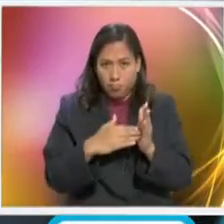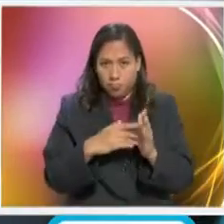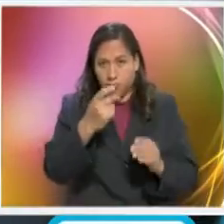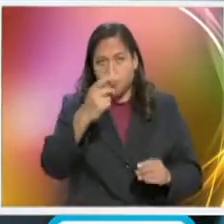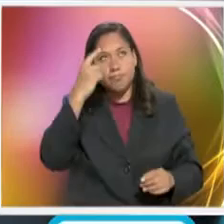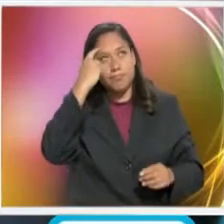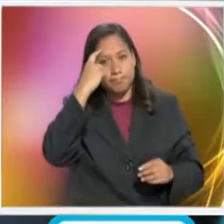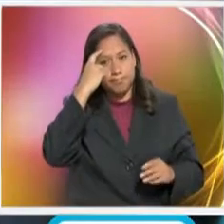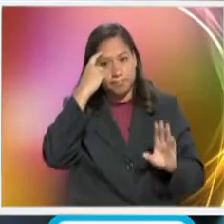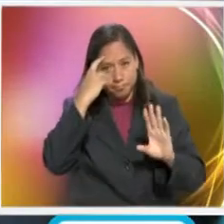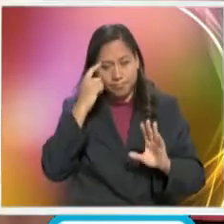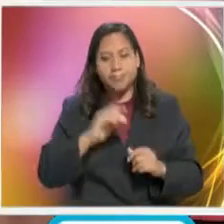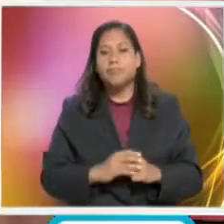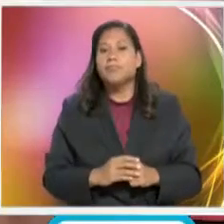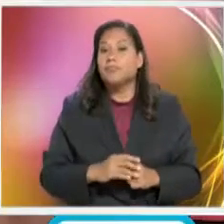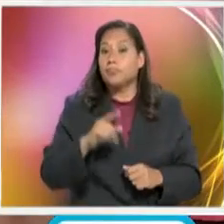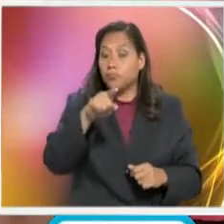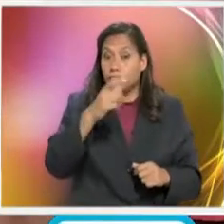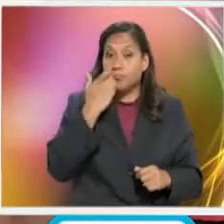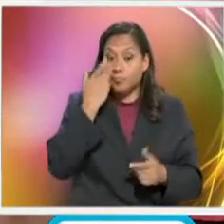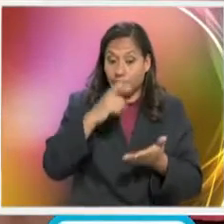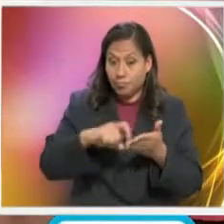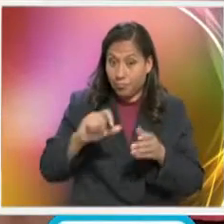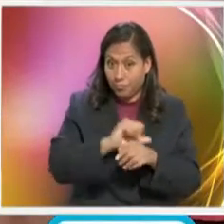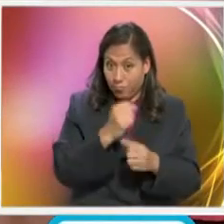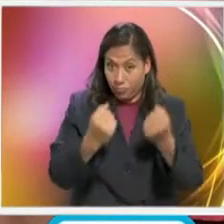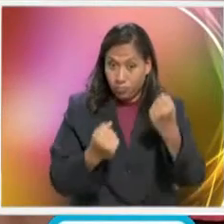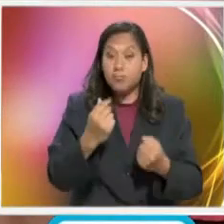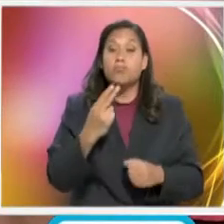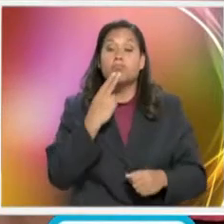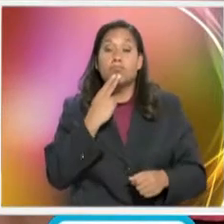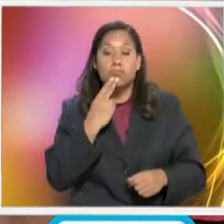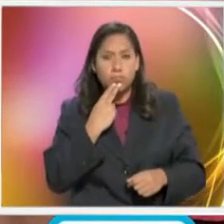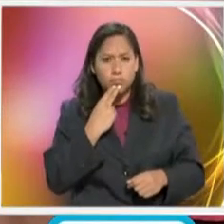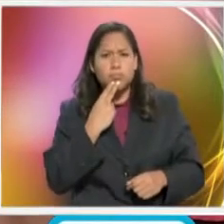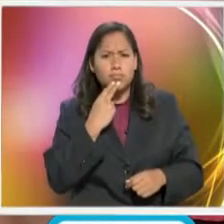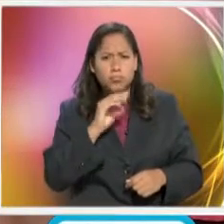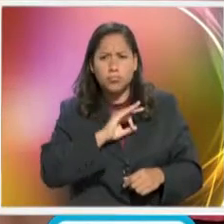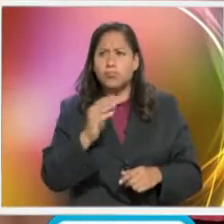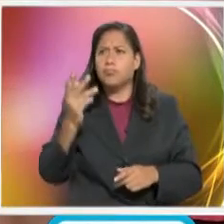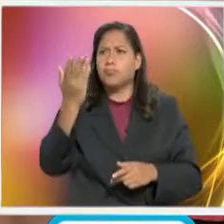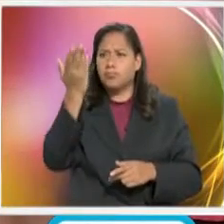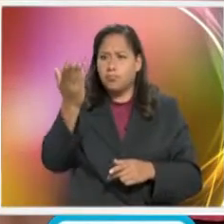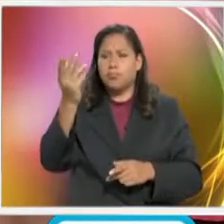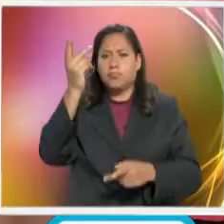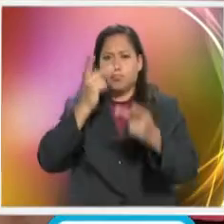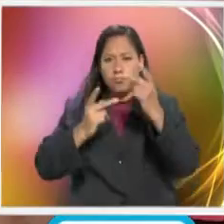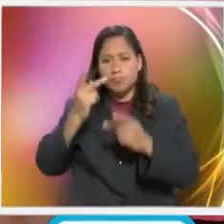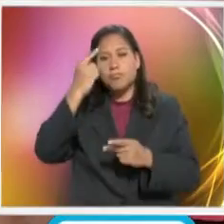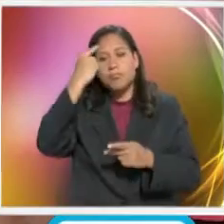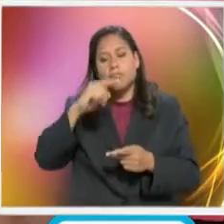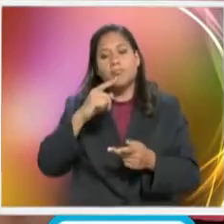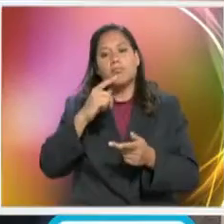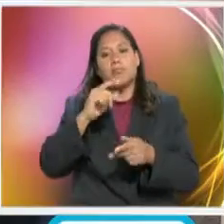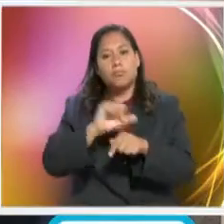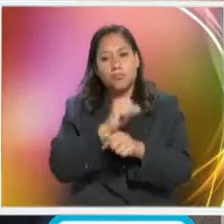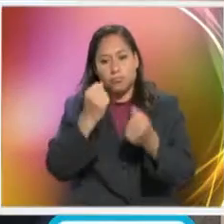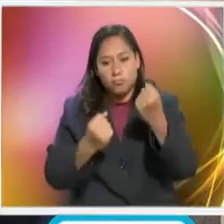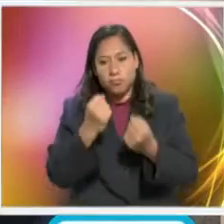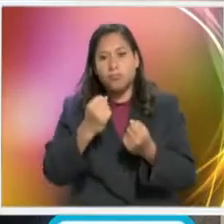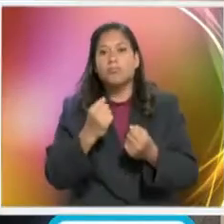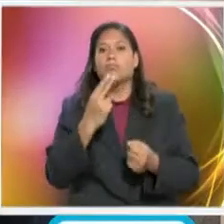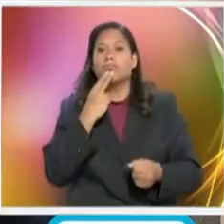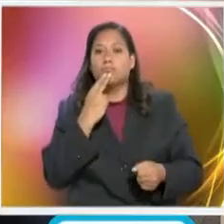Sí. Entonces, si quieres comprar un coche usado, también puedes pedir un crédito para un coche usado. El enganche va a ser